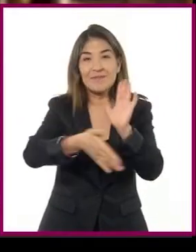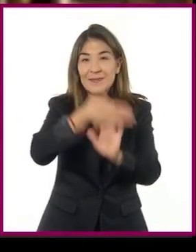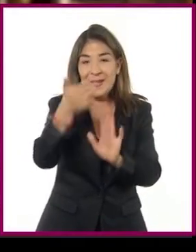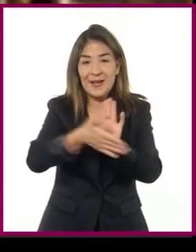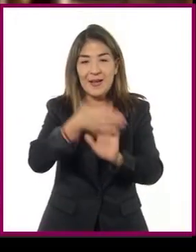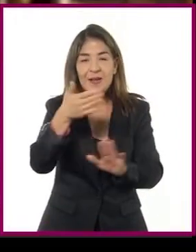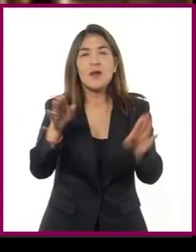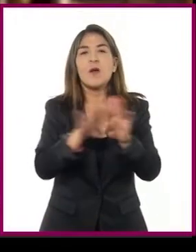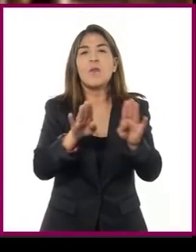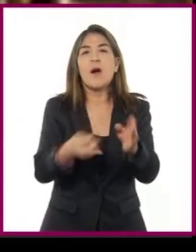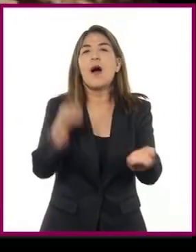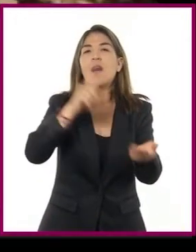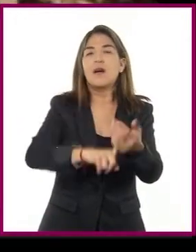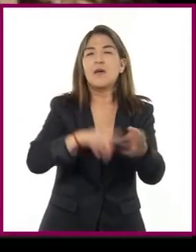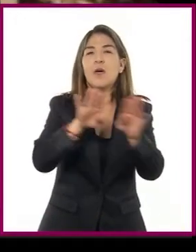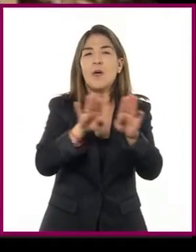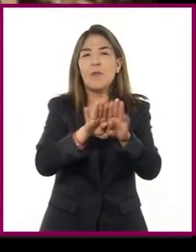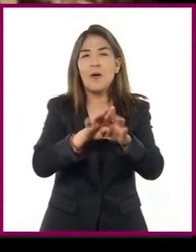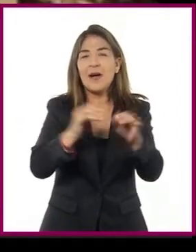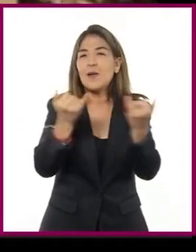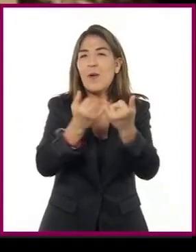de una regla.